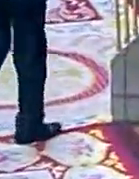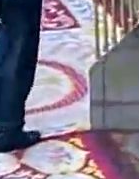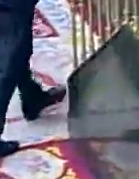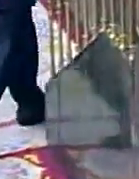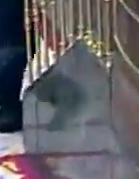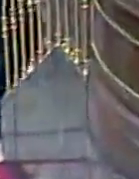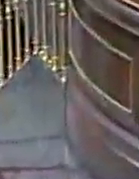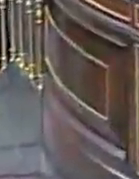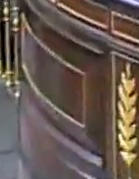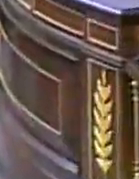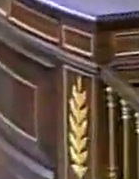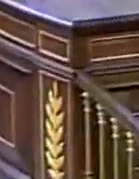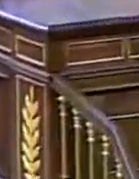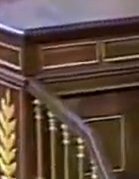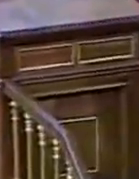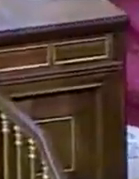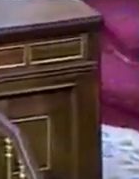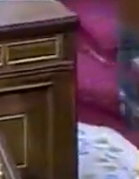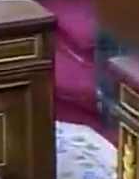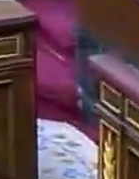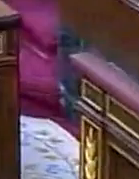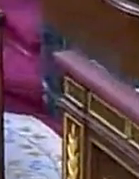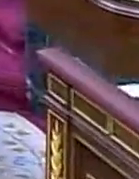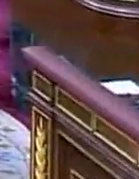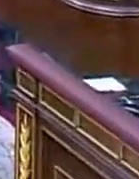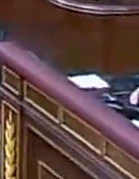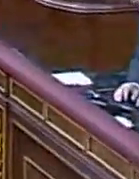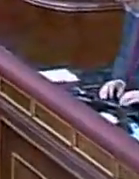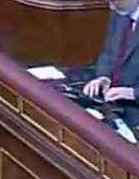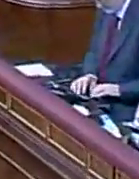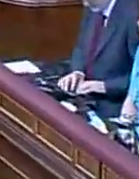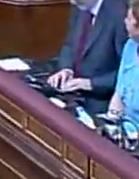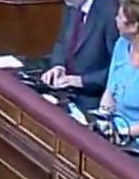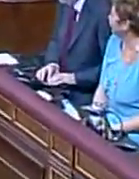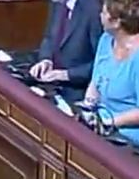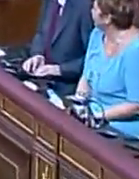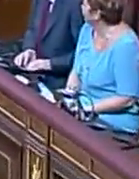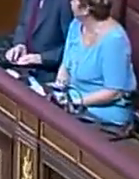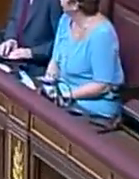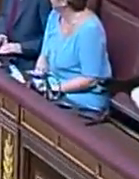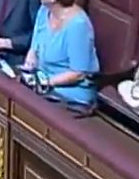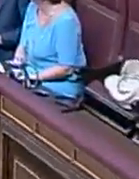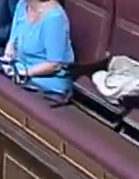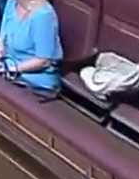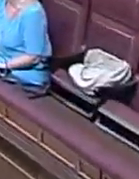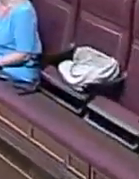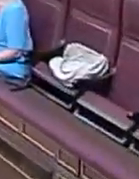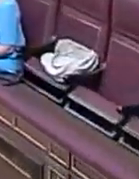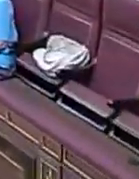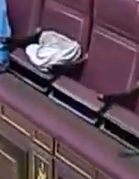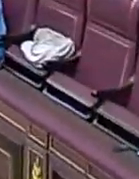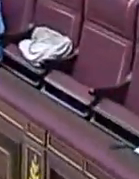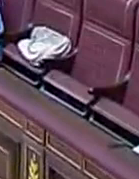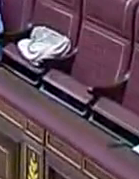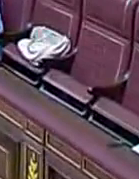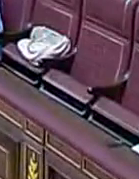de la Nación había creado. Vuelve a subir a la tribuna Mariano Rajoy en su turno de réplica. Dispone de 10 minutos para contestar